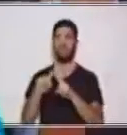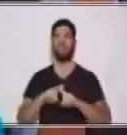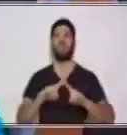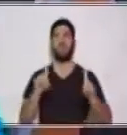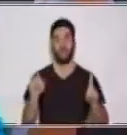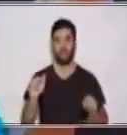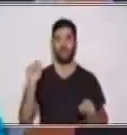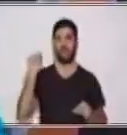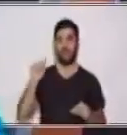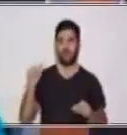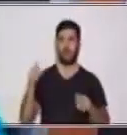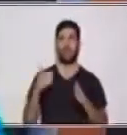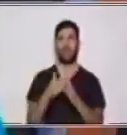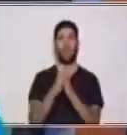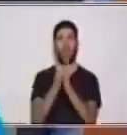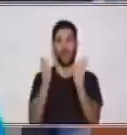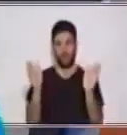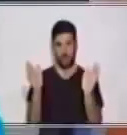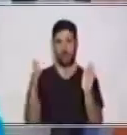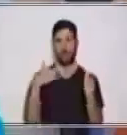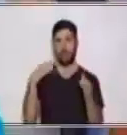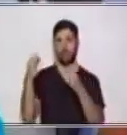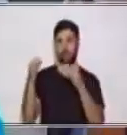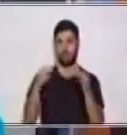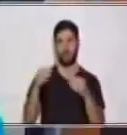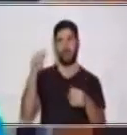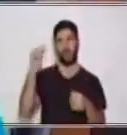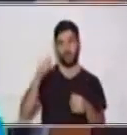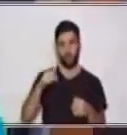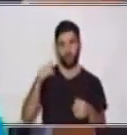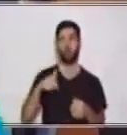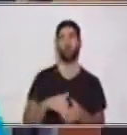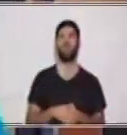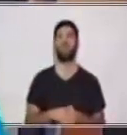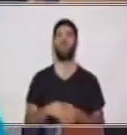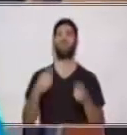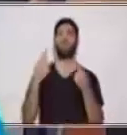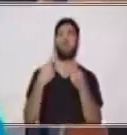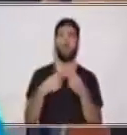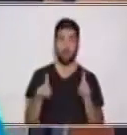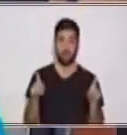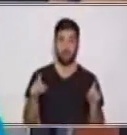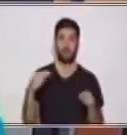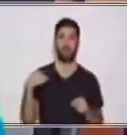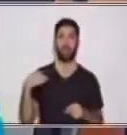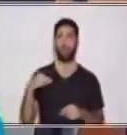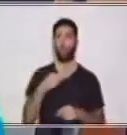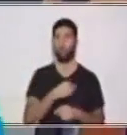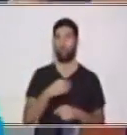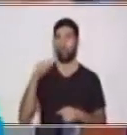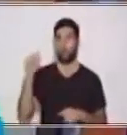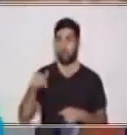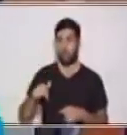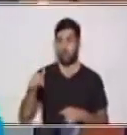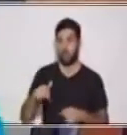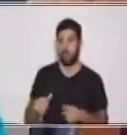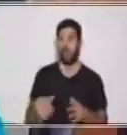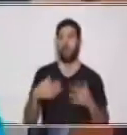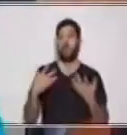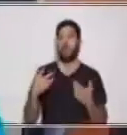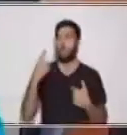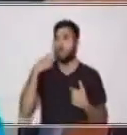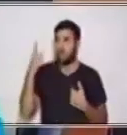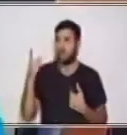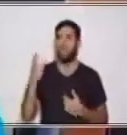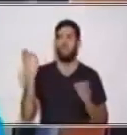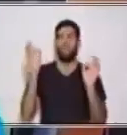es la generalidad de los triángulos. Pero nosotros regularmente trabajamos como forma